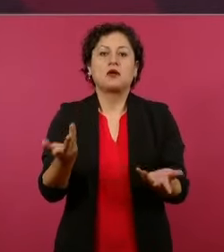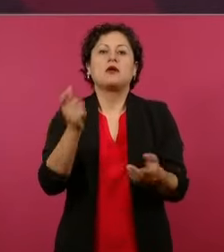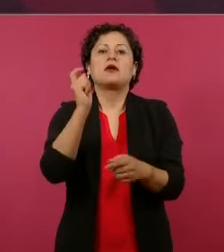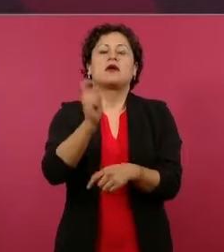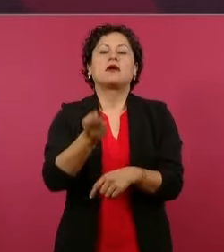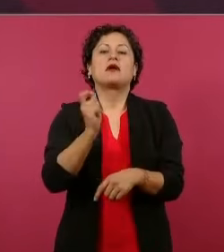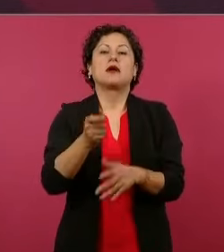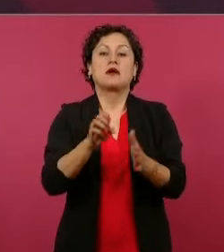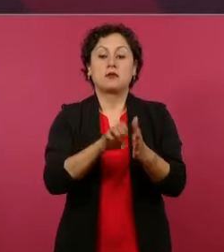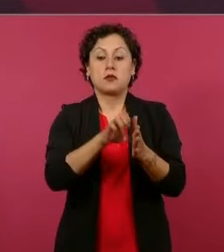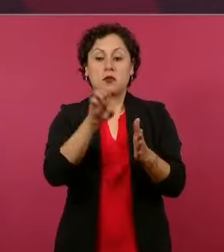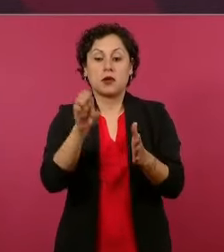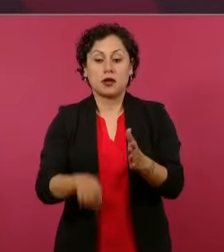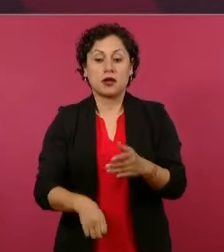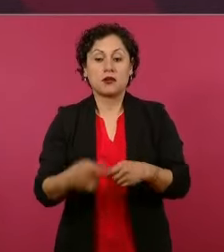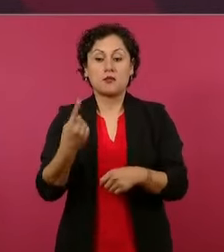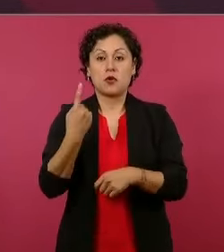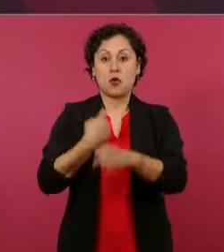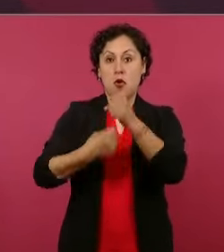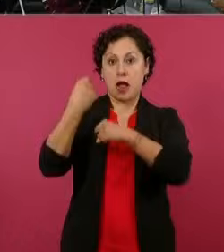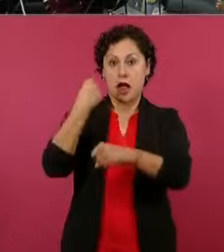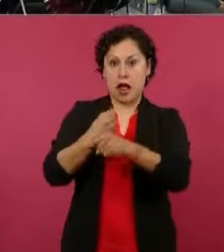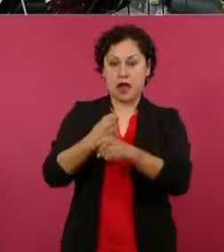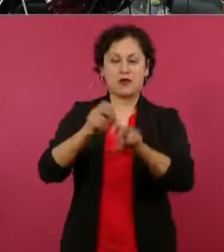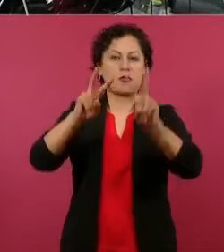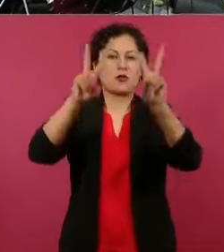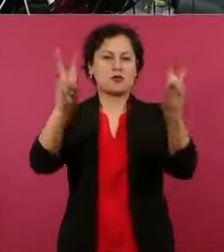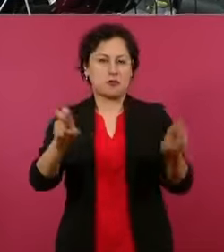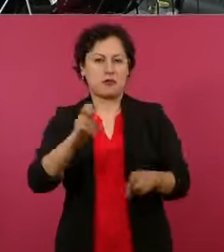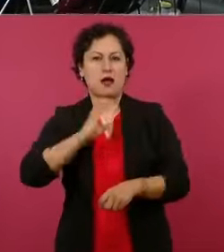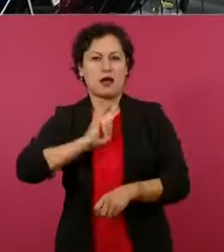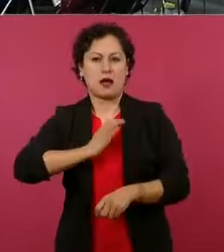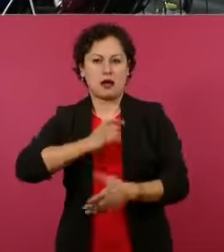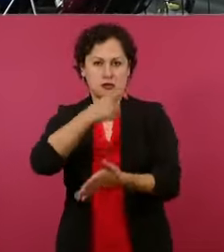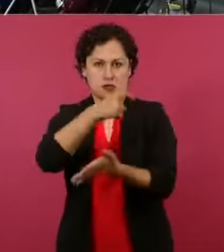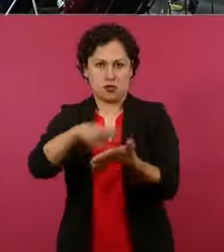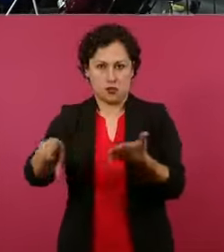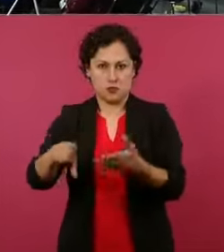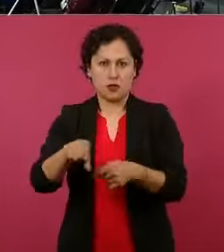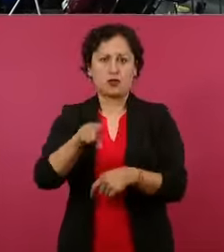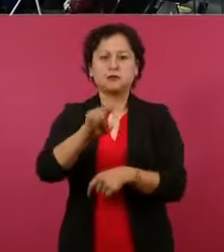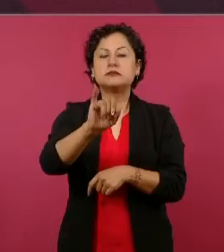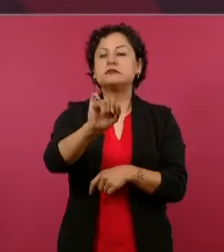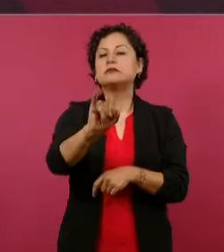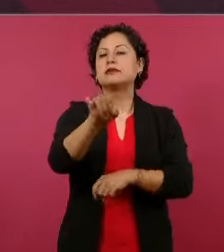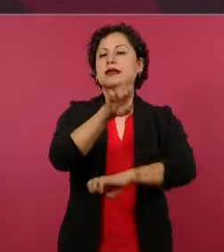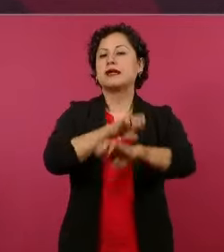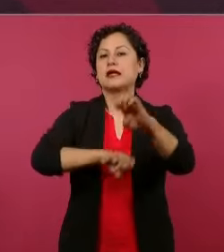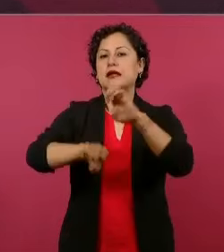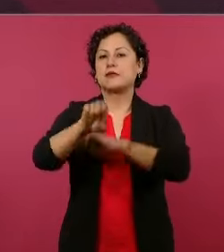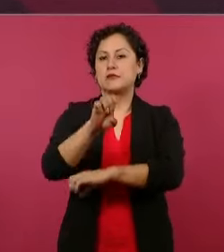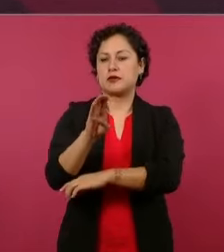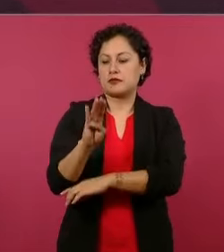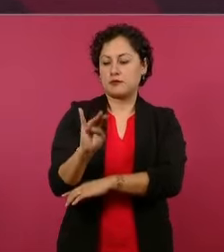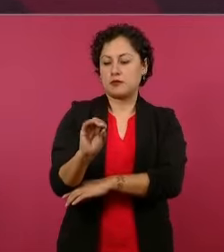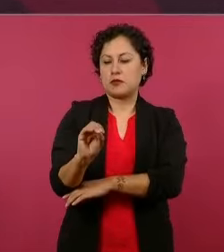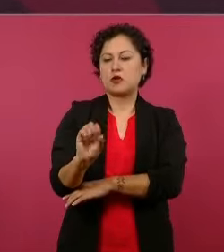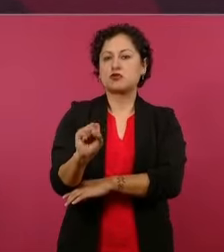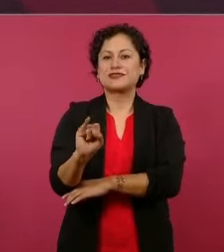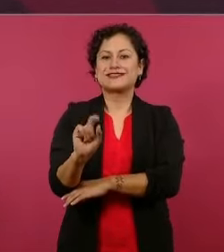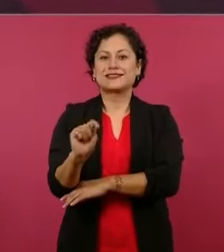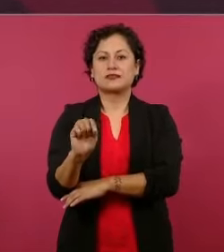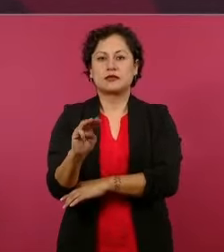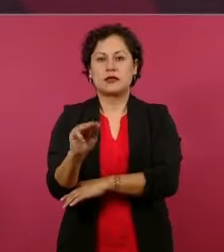año pasado de un producto oncológico s esta empresa Este biosistemas pero la la